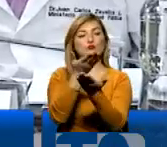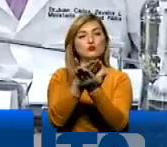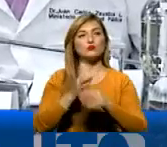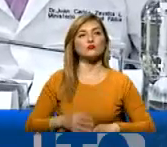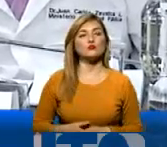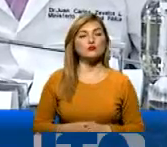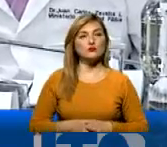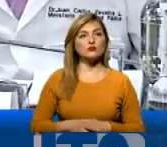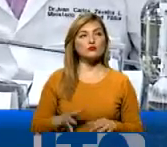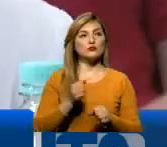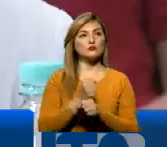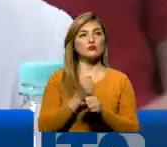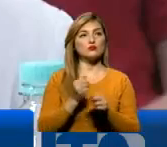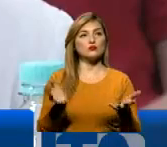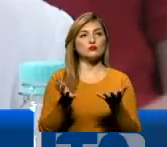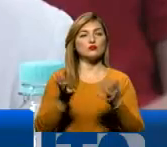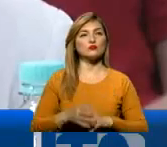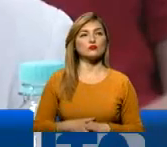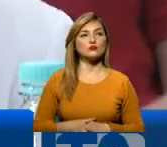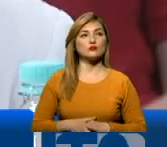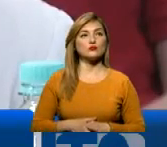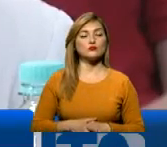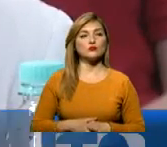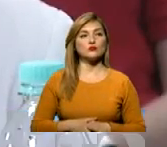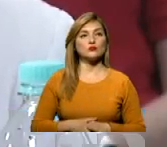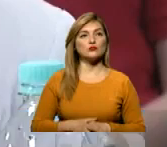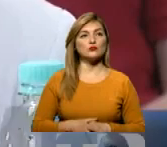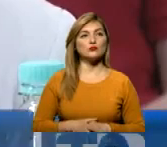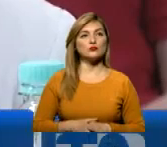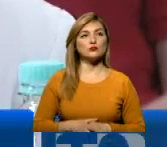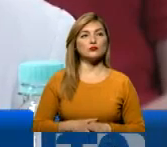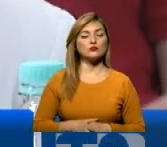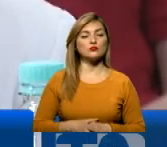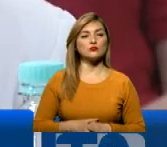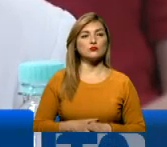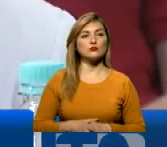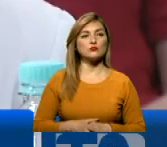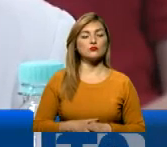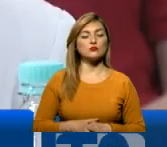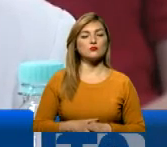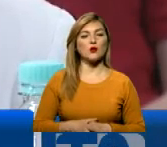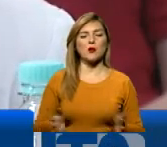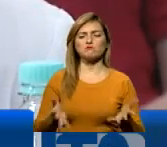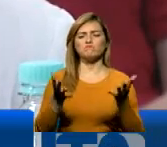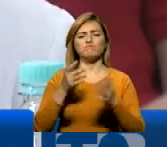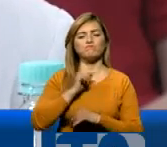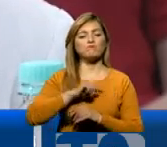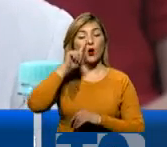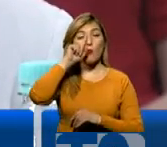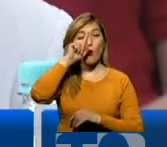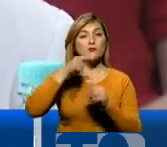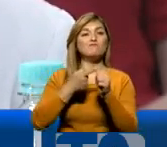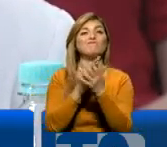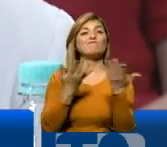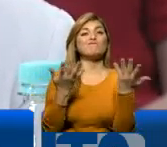y dijo que se hará un exhorto. Se les va a exhortar que se hagan pruebas. Las pruebas que vamos a utilizar como primera línea